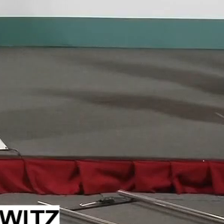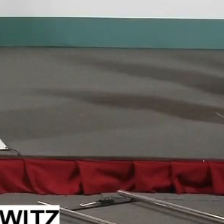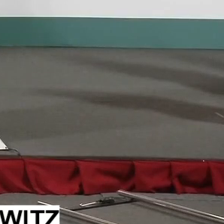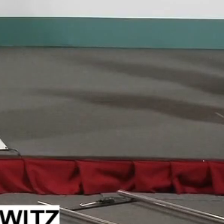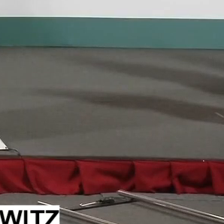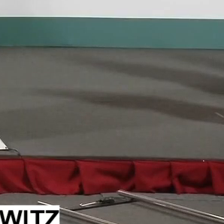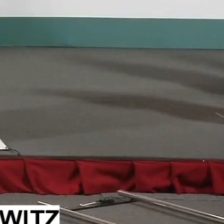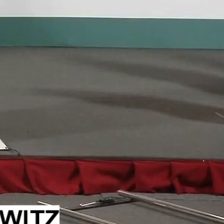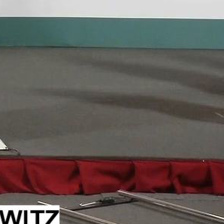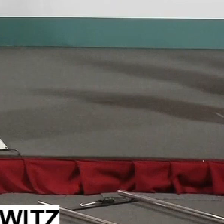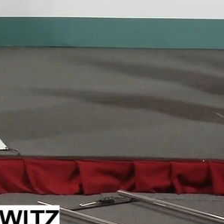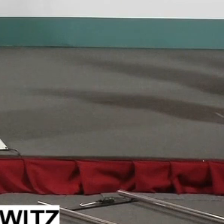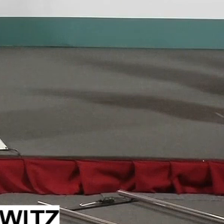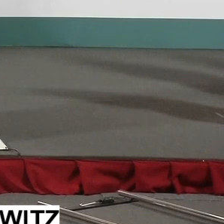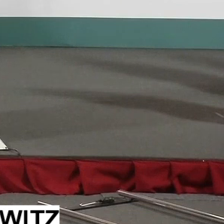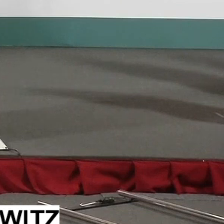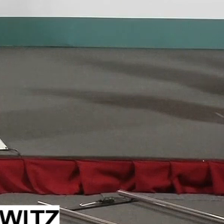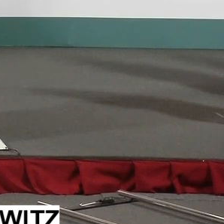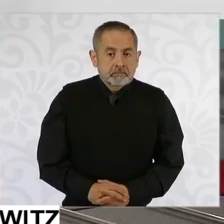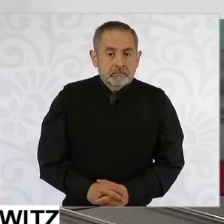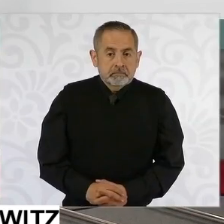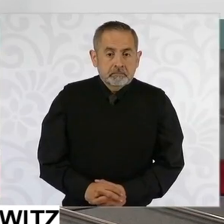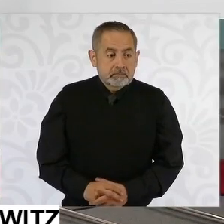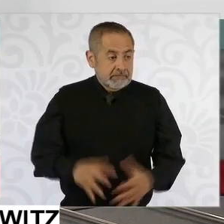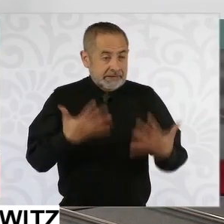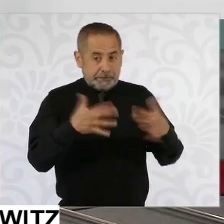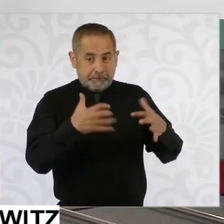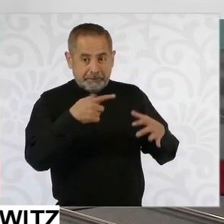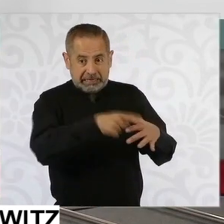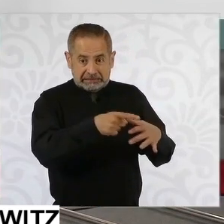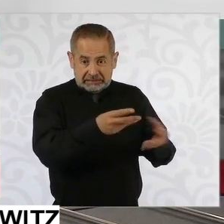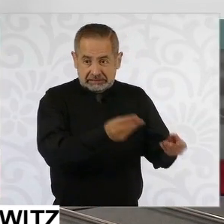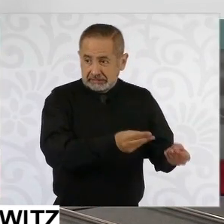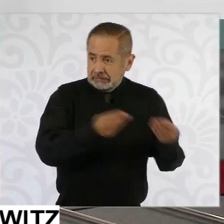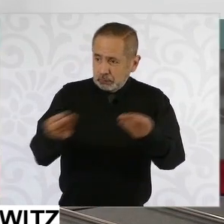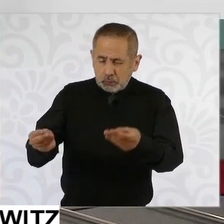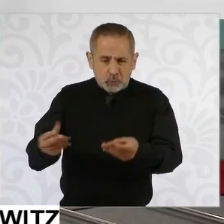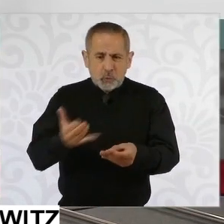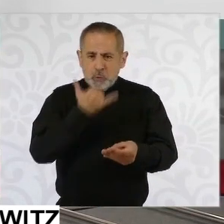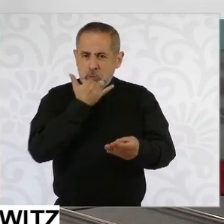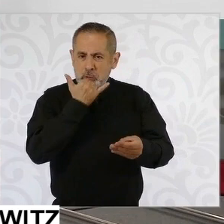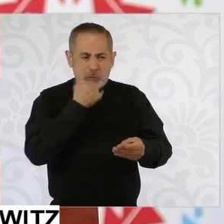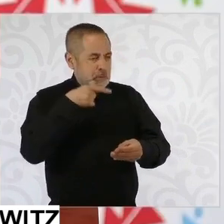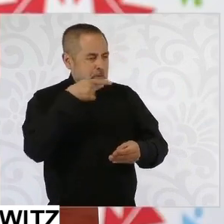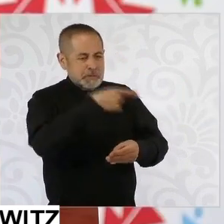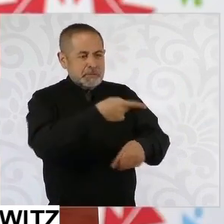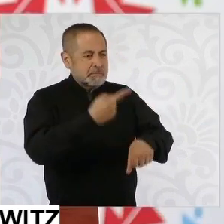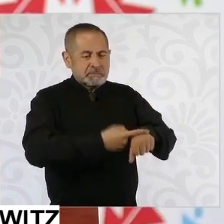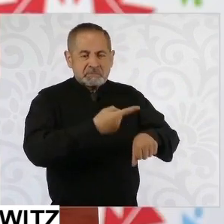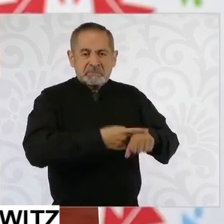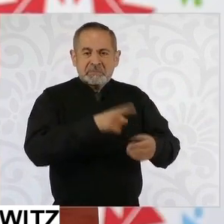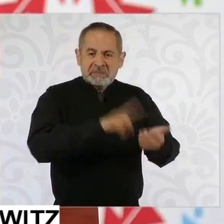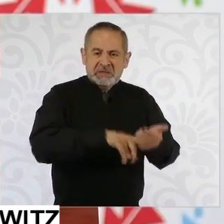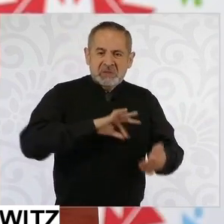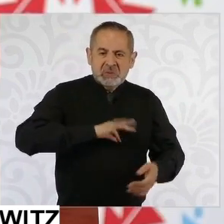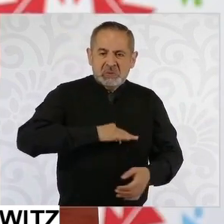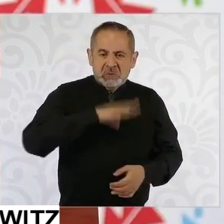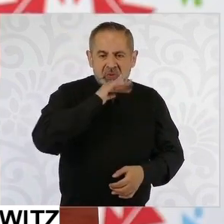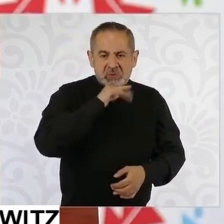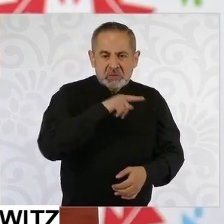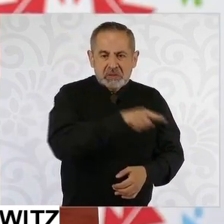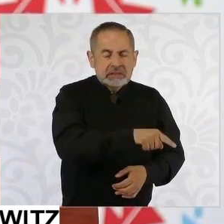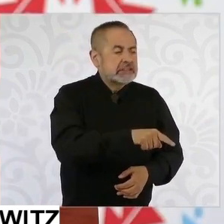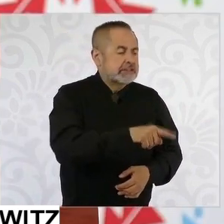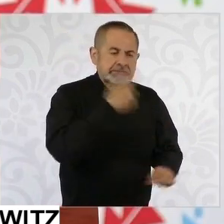SADCB y pudimos aislar los lotes de la nutrición parenteral para su investigación. Como